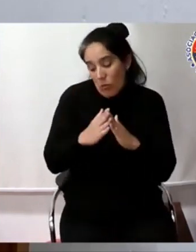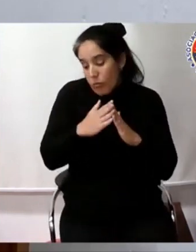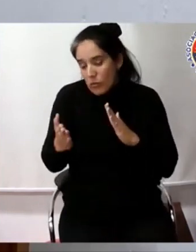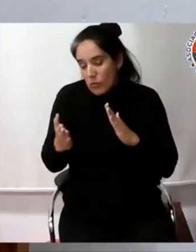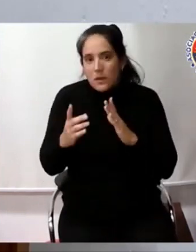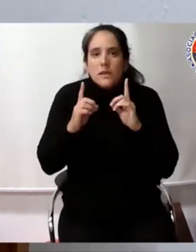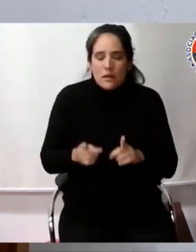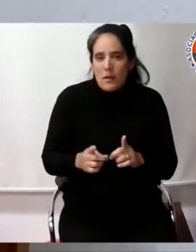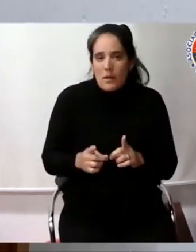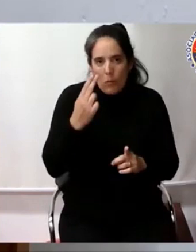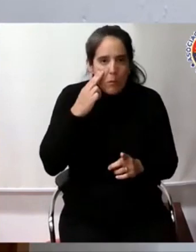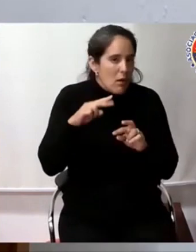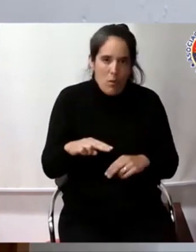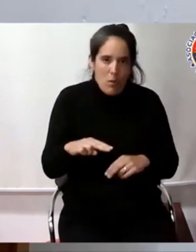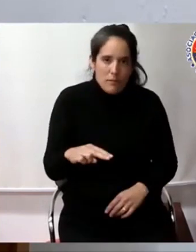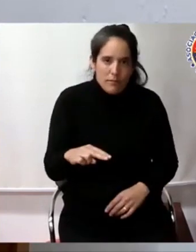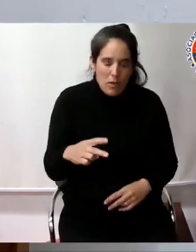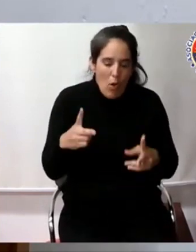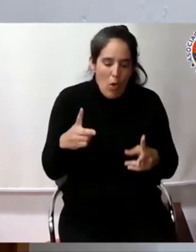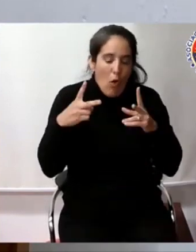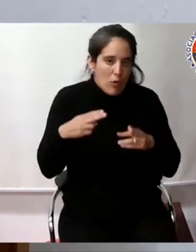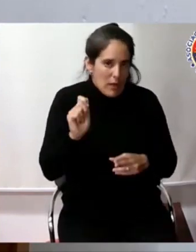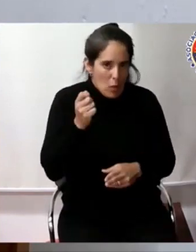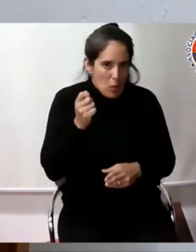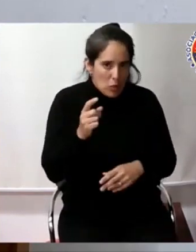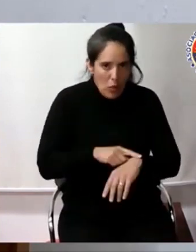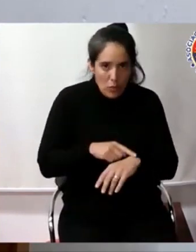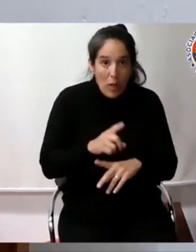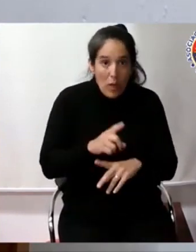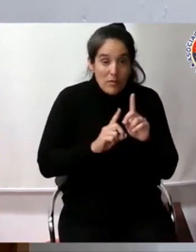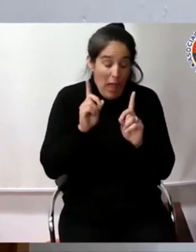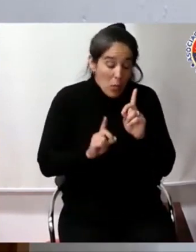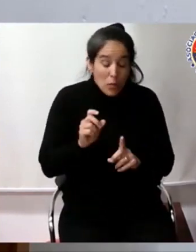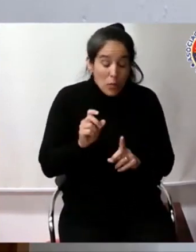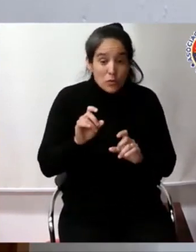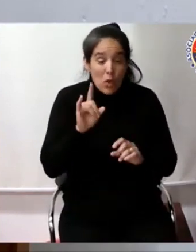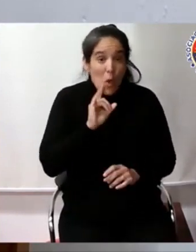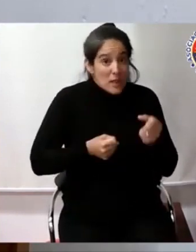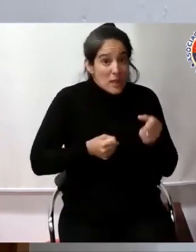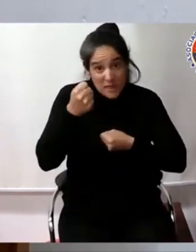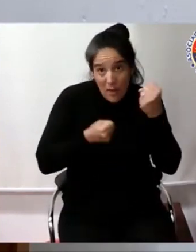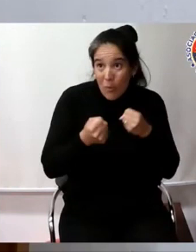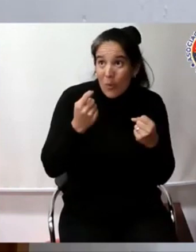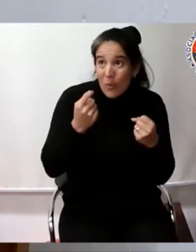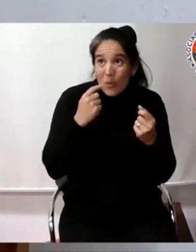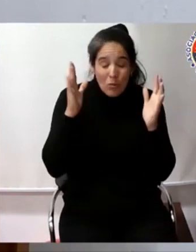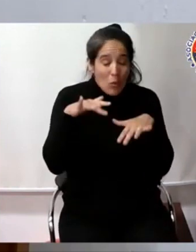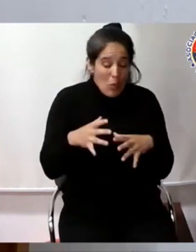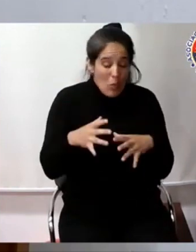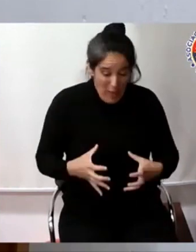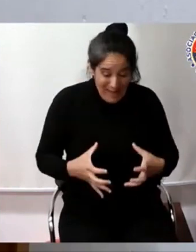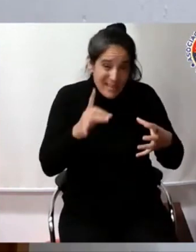también sufren este tipo de microcortes incluso ambos en el ramal que han tenido problemas de en tanques de fríos